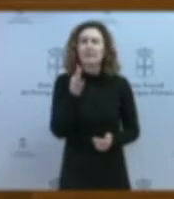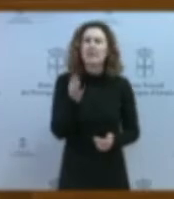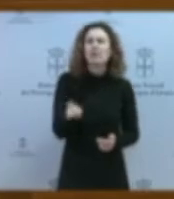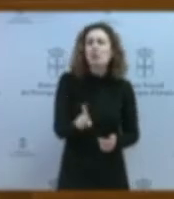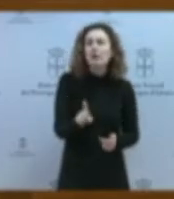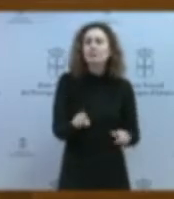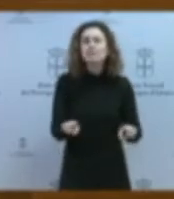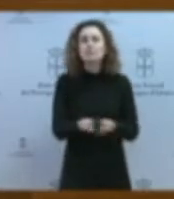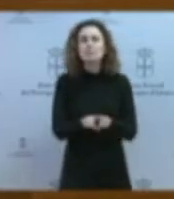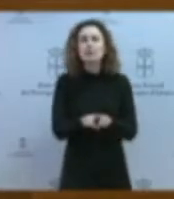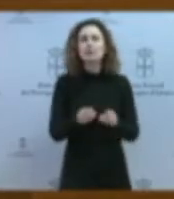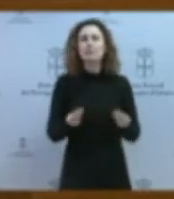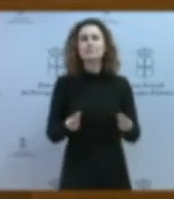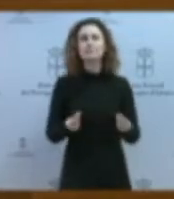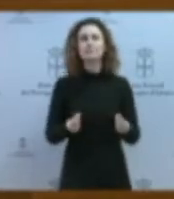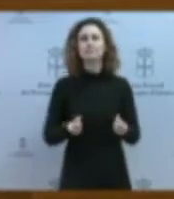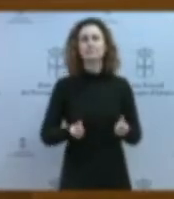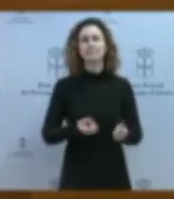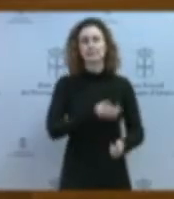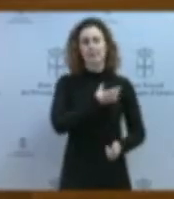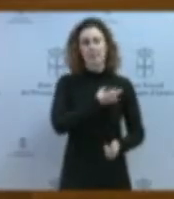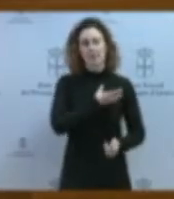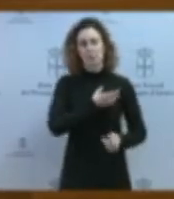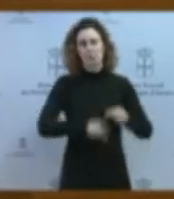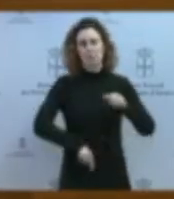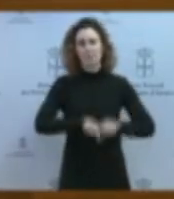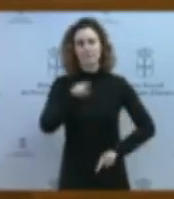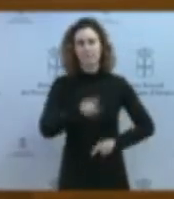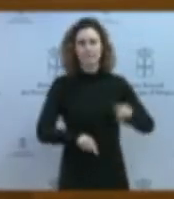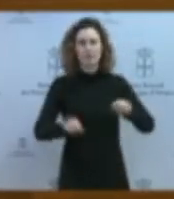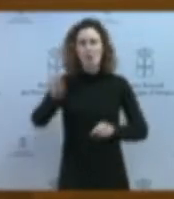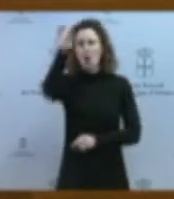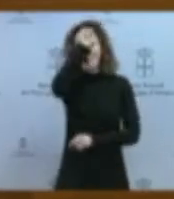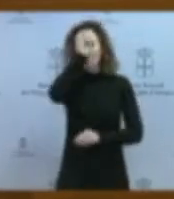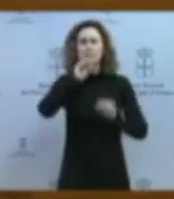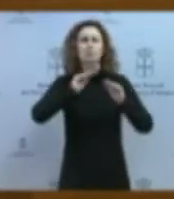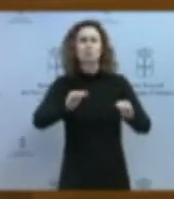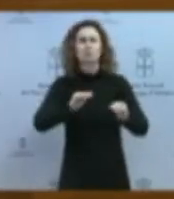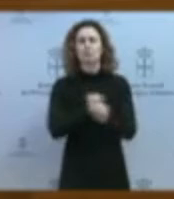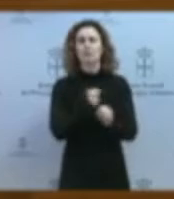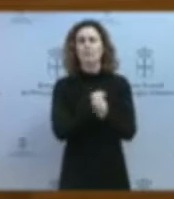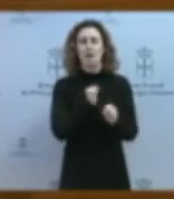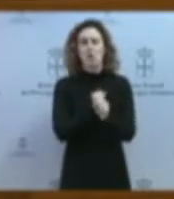sindicales que, en lugar de hacer trabajo sindical, están haciendo trabajo corporativo de sus propias